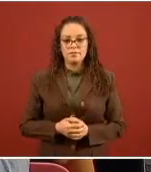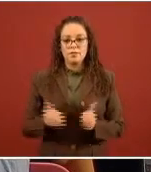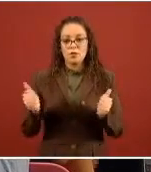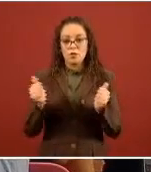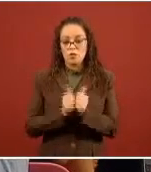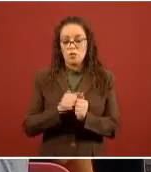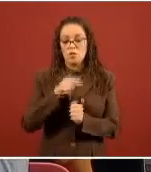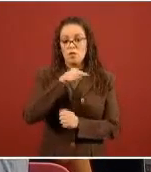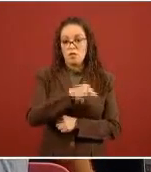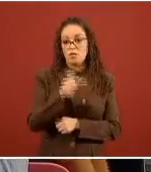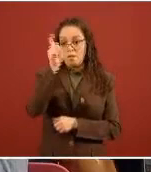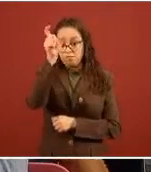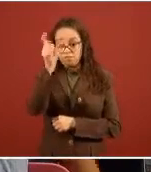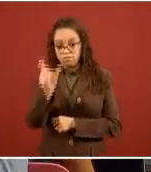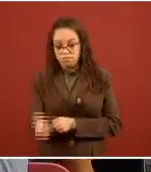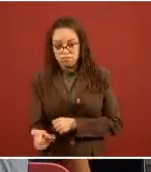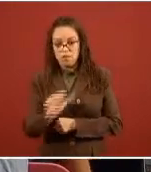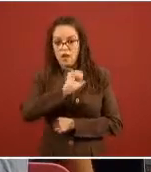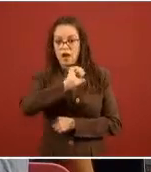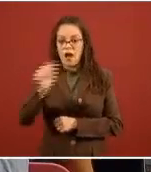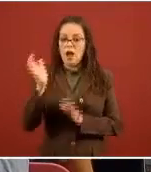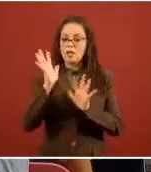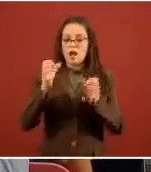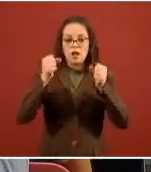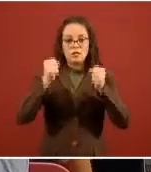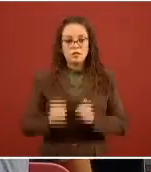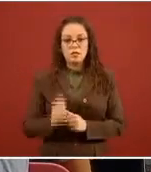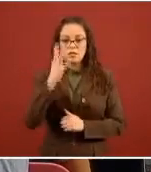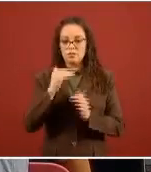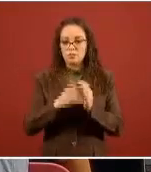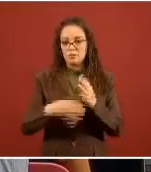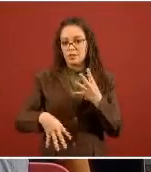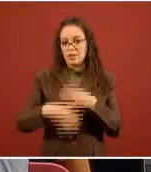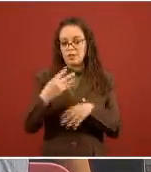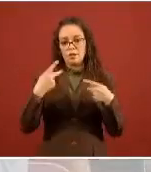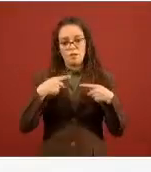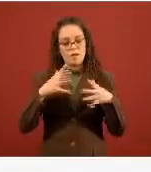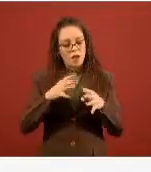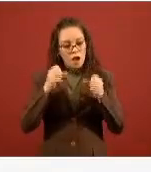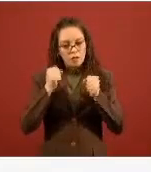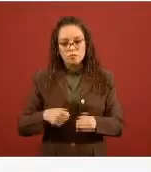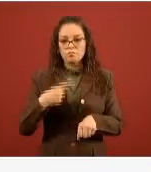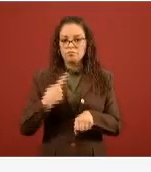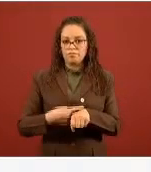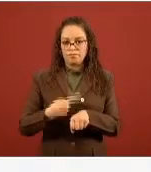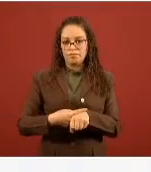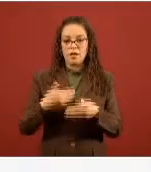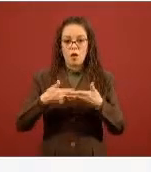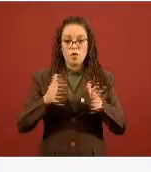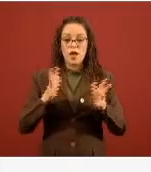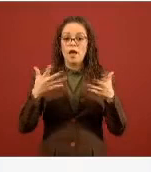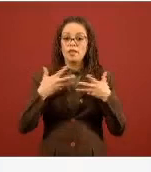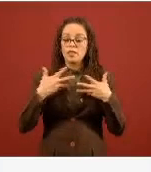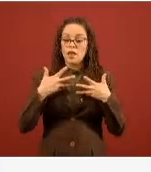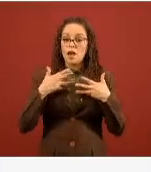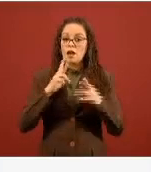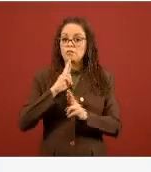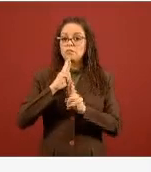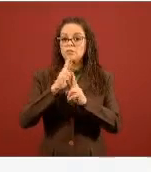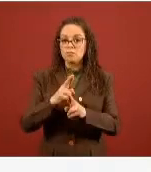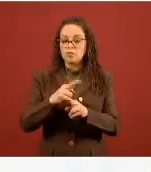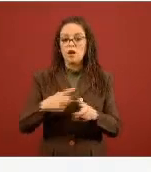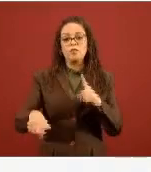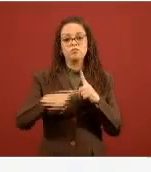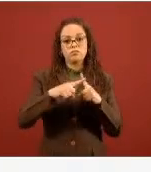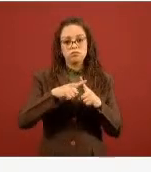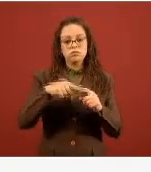columna de confirmados. Es decir, son esos 5.014 casos que, por ejemplo, hoy ya tienen un resultado